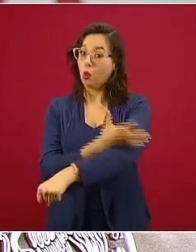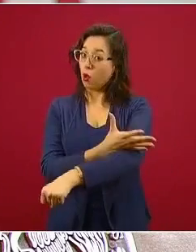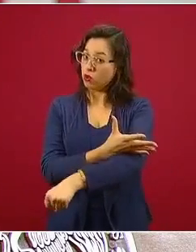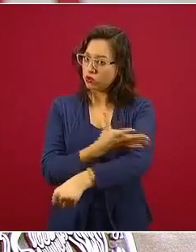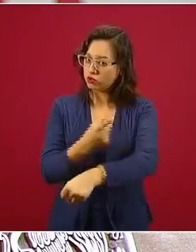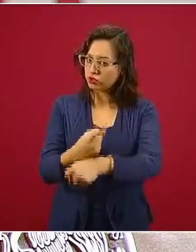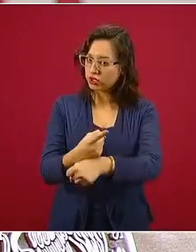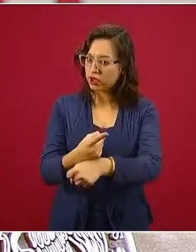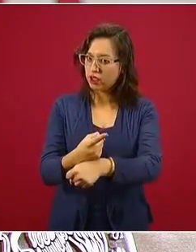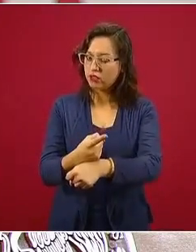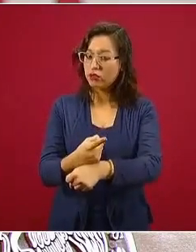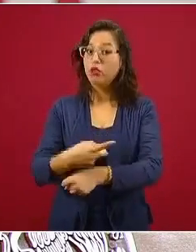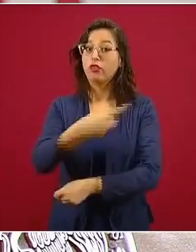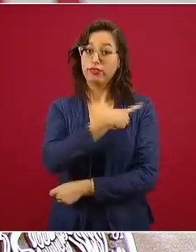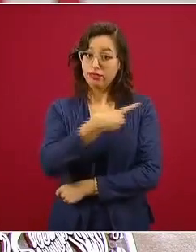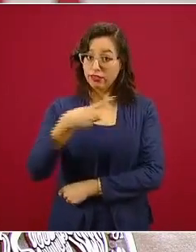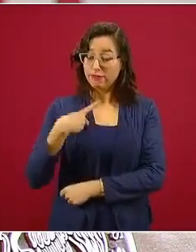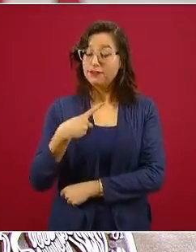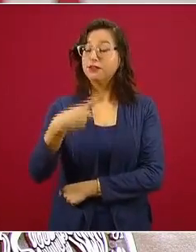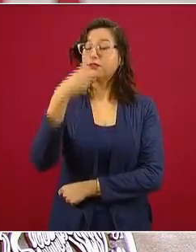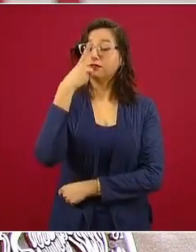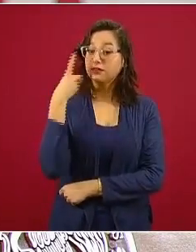honrada, pero esto hay que decirlo.